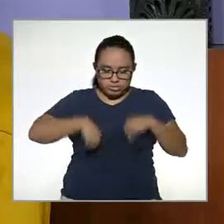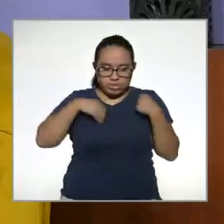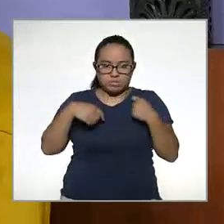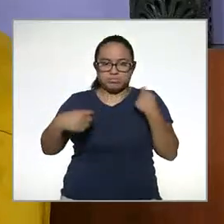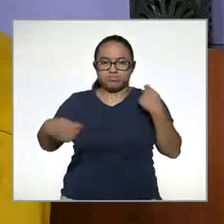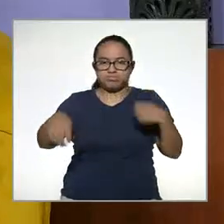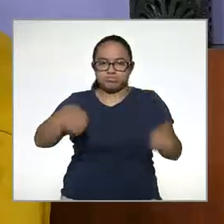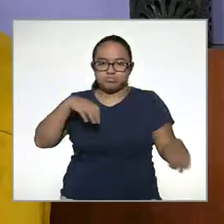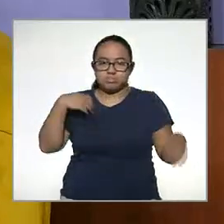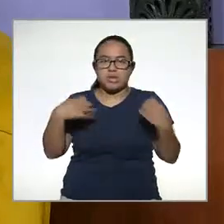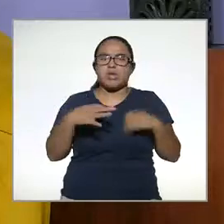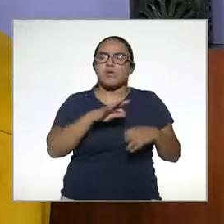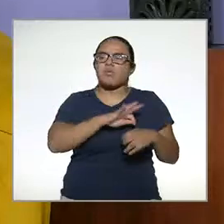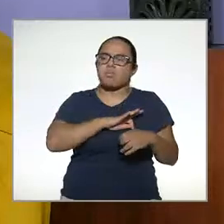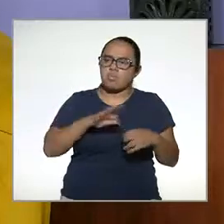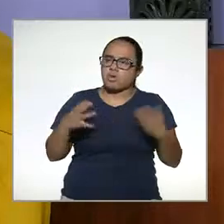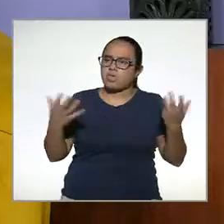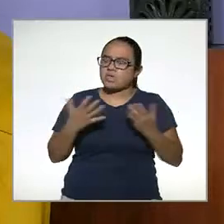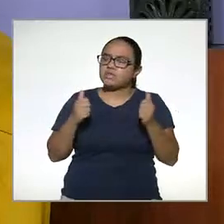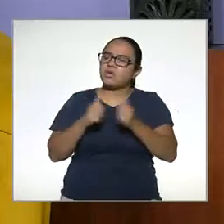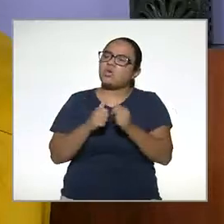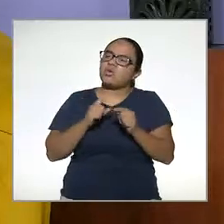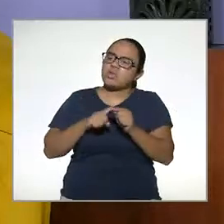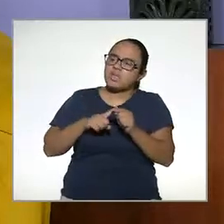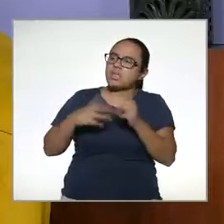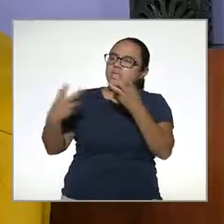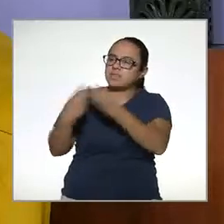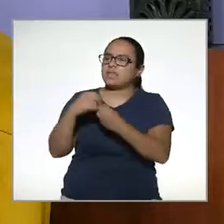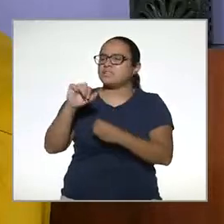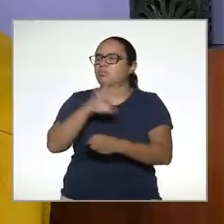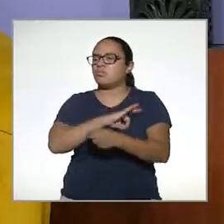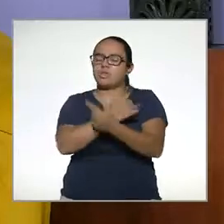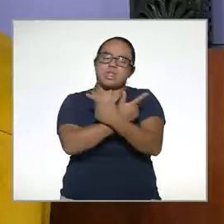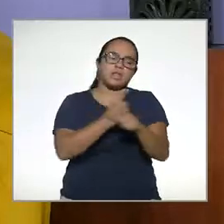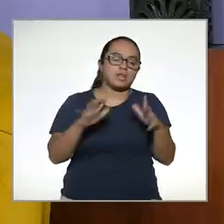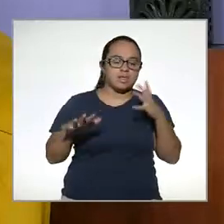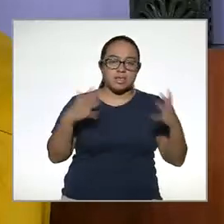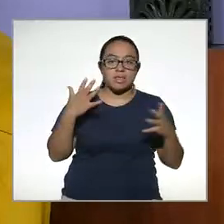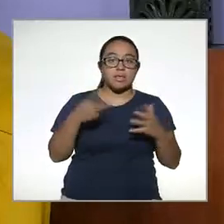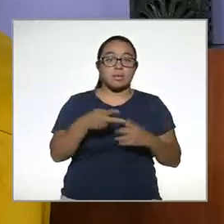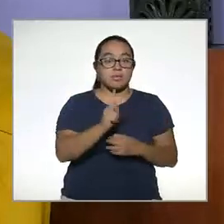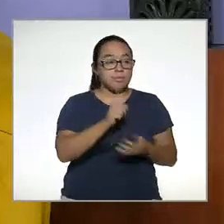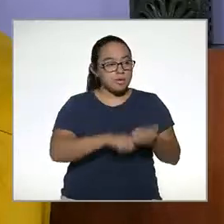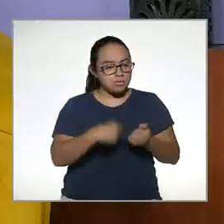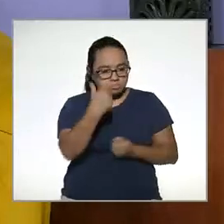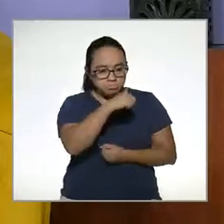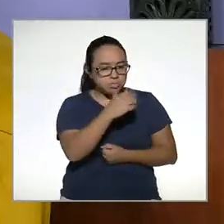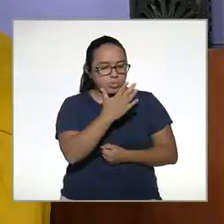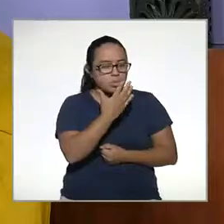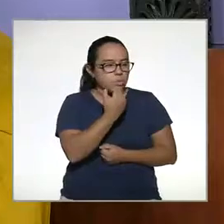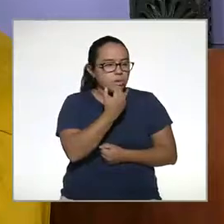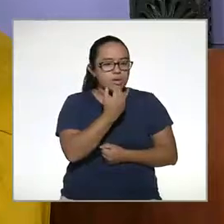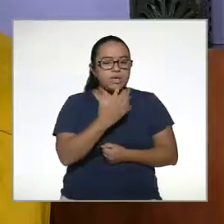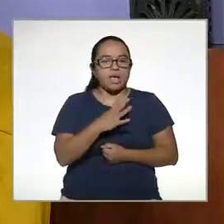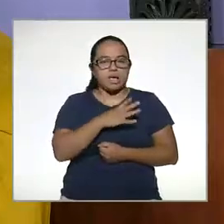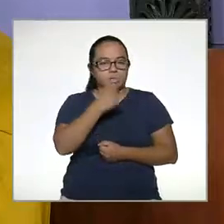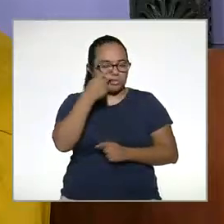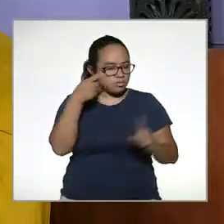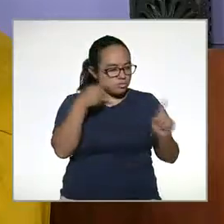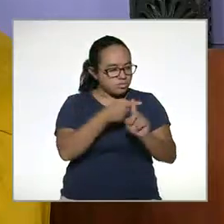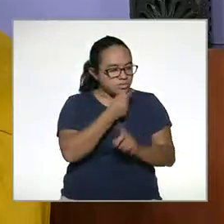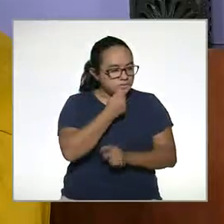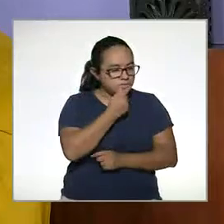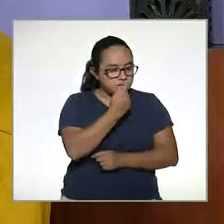nos permite saber dónde, cómo y cuándo y con quién, ¿no? En el caso del autismo, eso no es evidente. Hay una fijeza donde el niño,